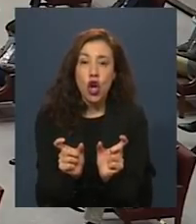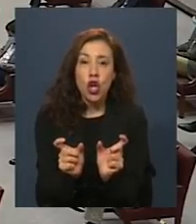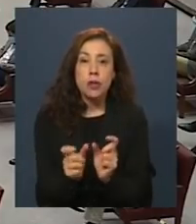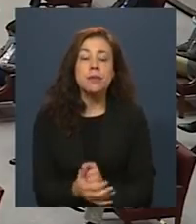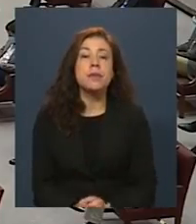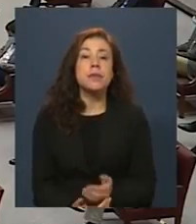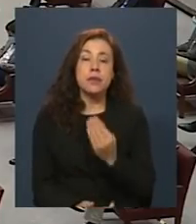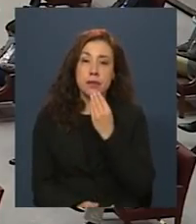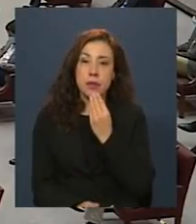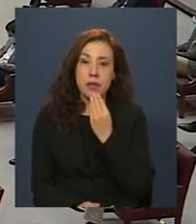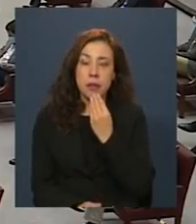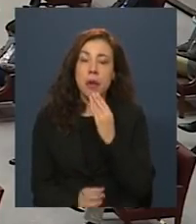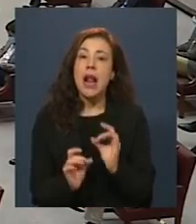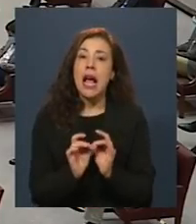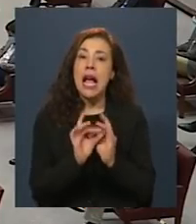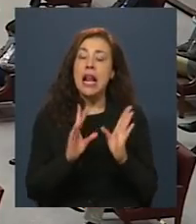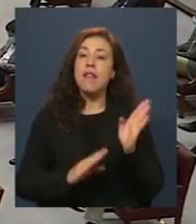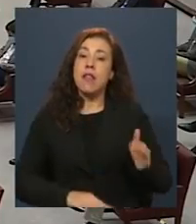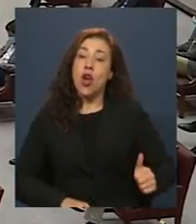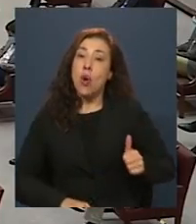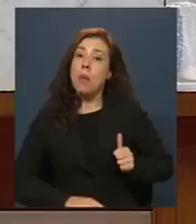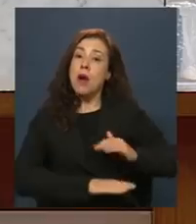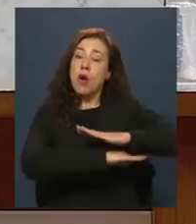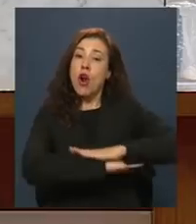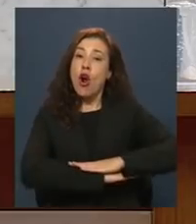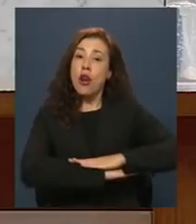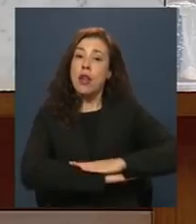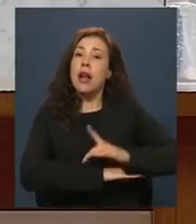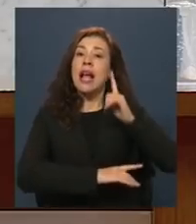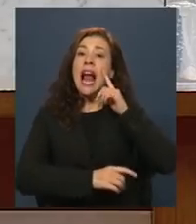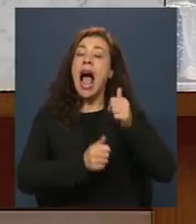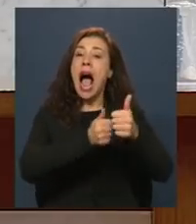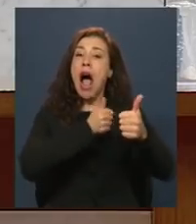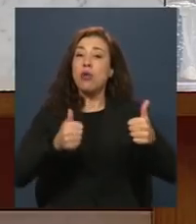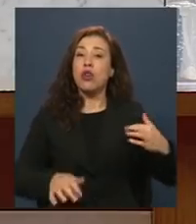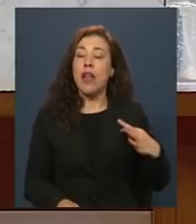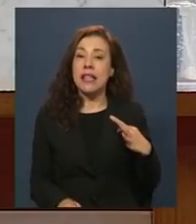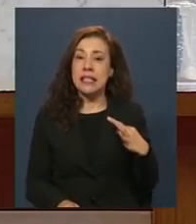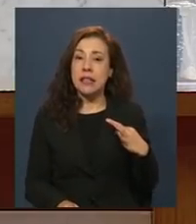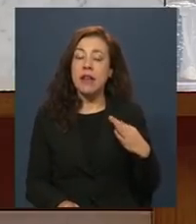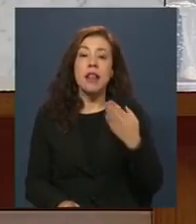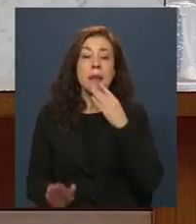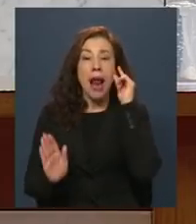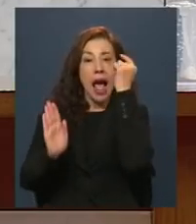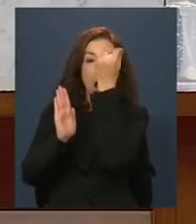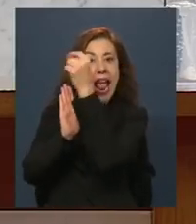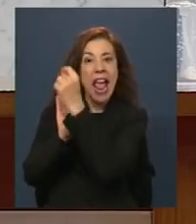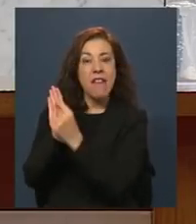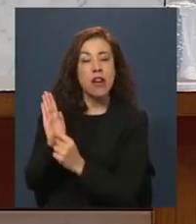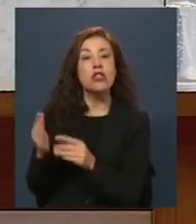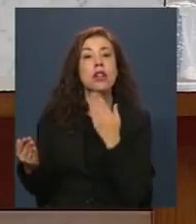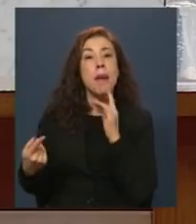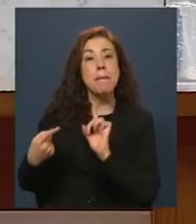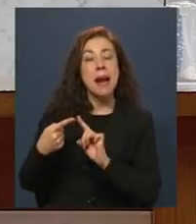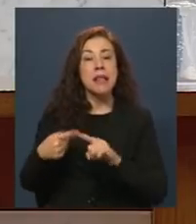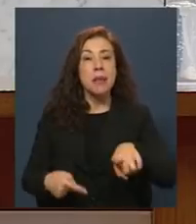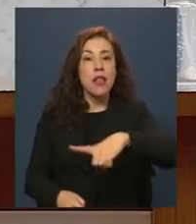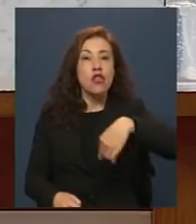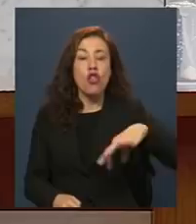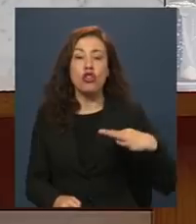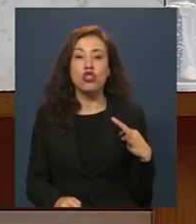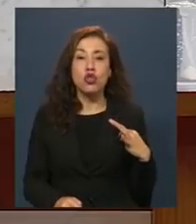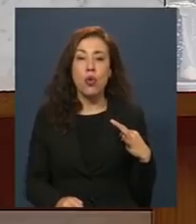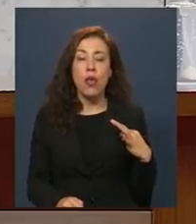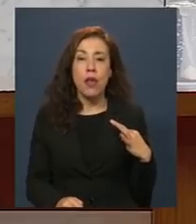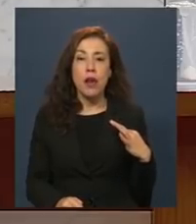incluyendo una clara subordinación a la autoridad civil y una evaluación con participación de la ciudadanía,